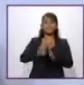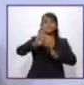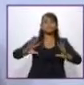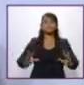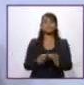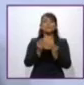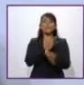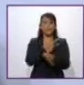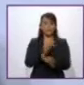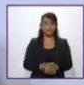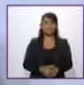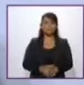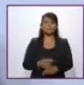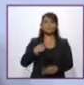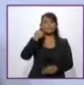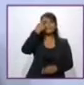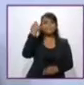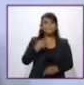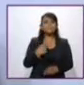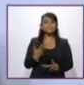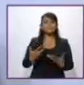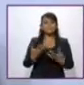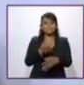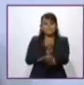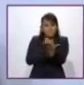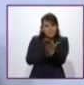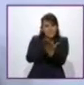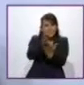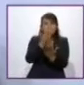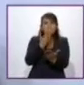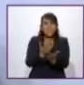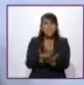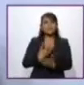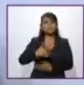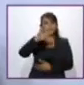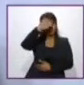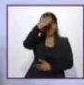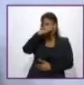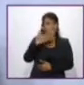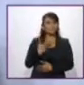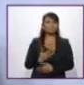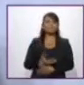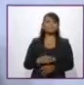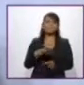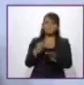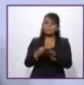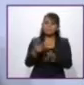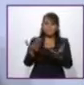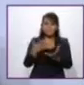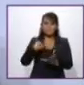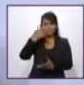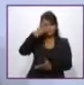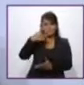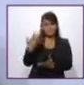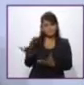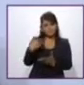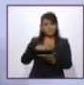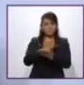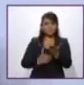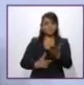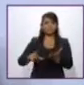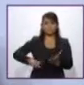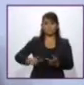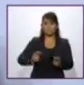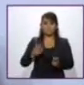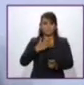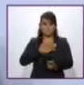Personas que sean con la suficiente integridad, conocimiento, experiencia en lo que estén haciendo. Así ha sido mi comportamiento en la